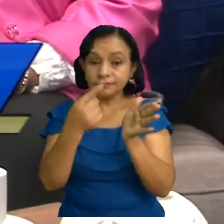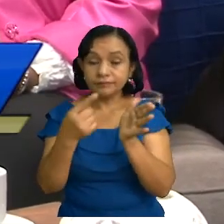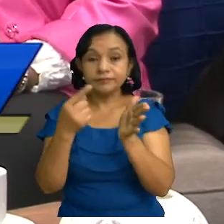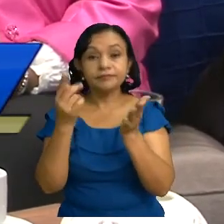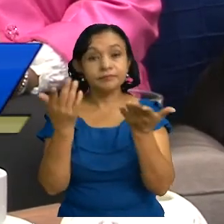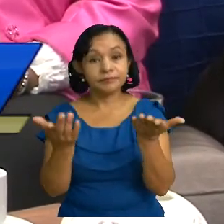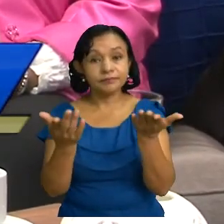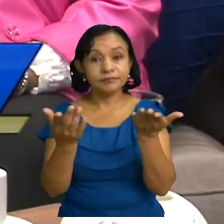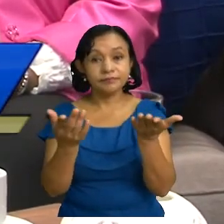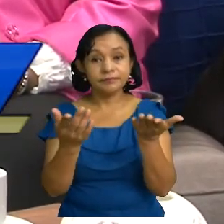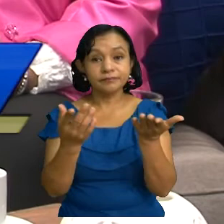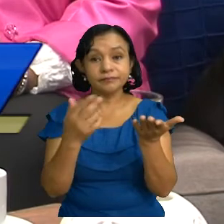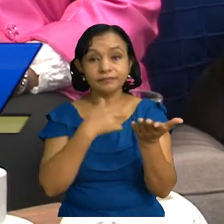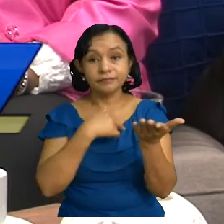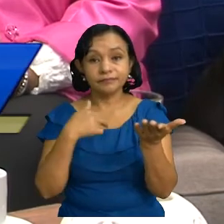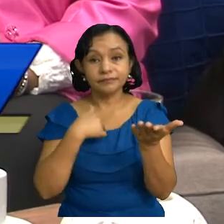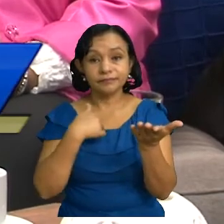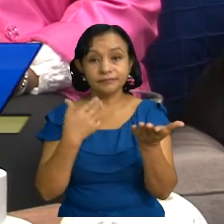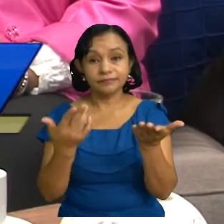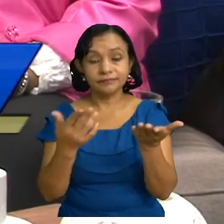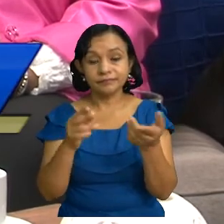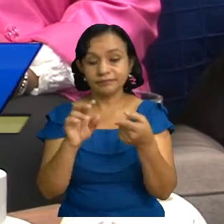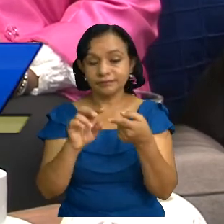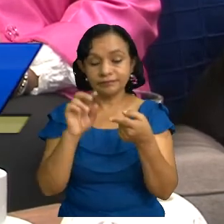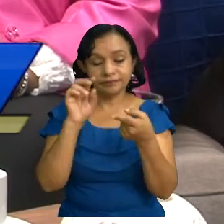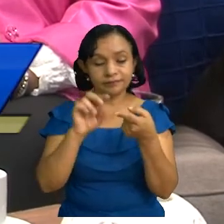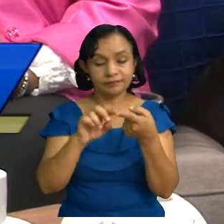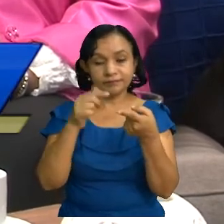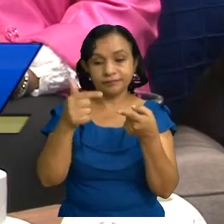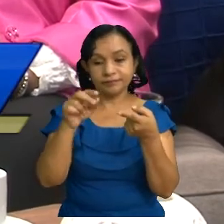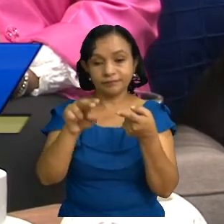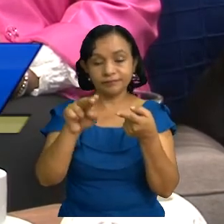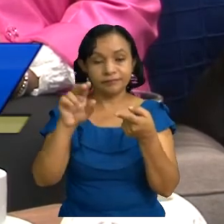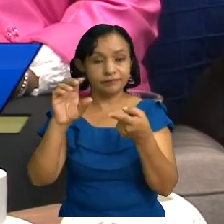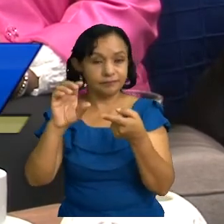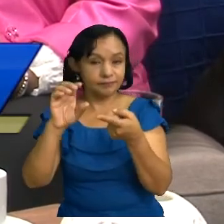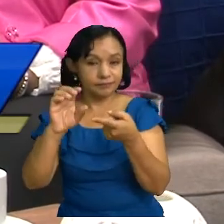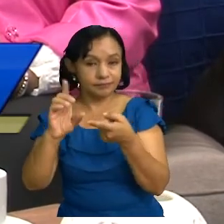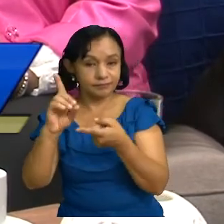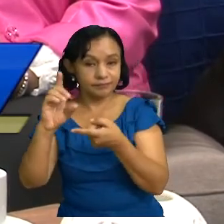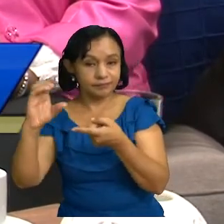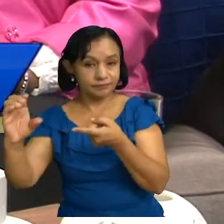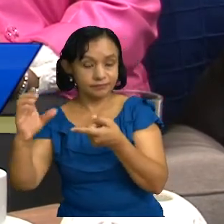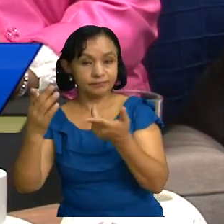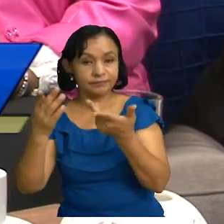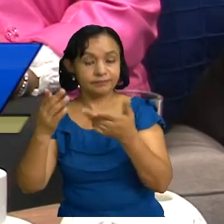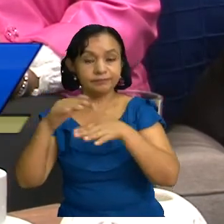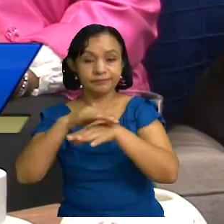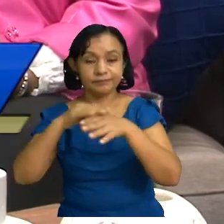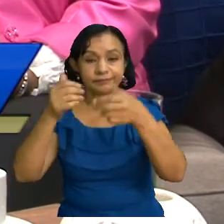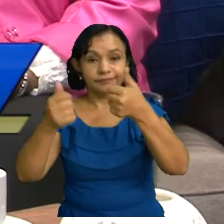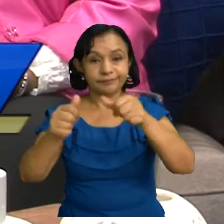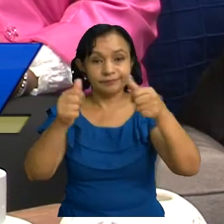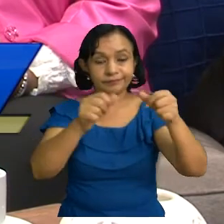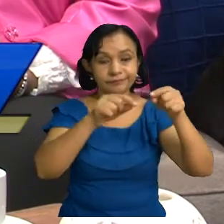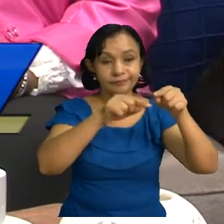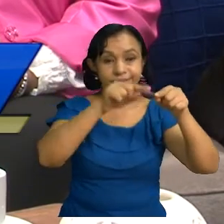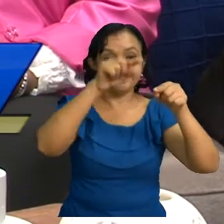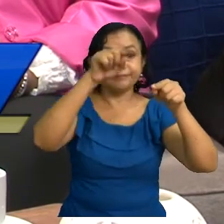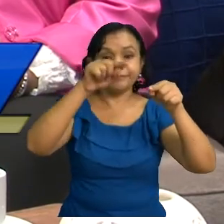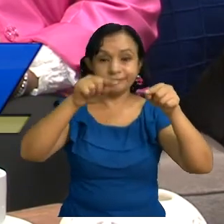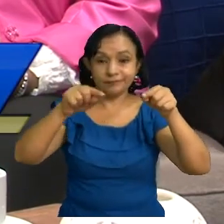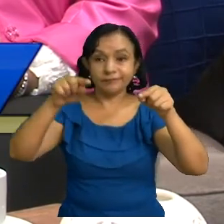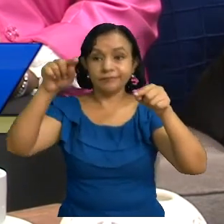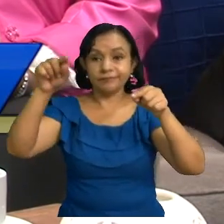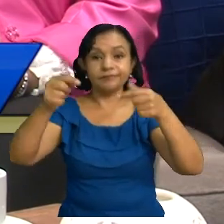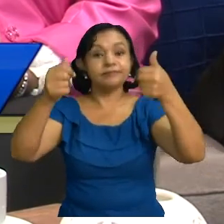valores lo que le llamamos nosotros nuestras ndc2 donde las contribuciones nacionalmente determinadas entonces eso es uno de